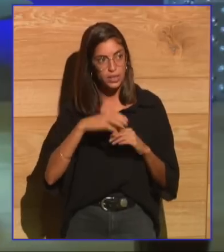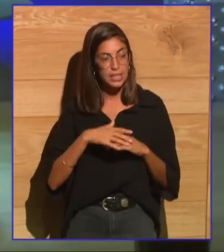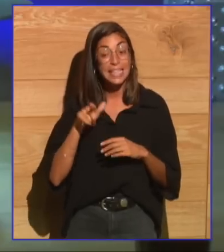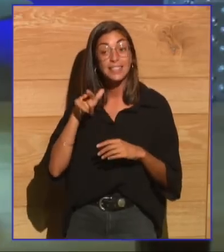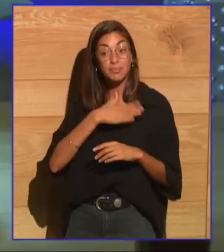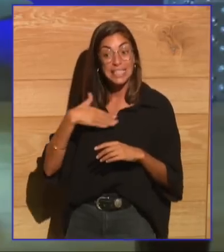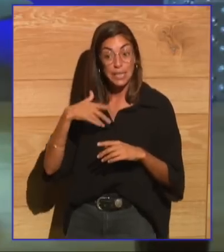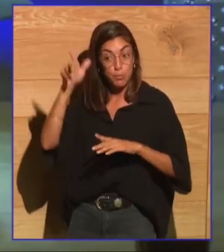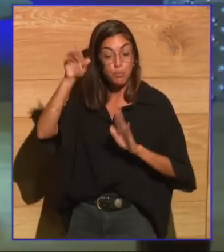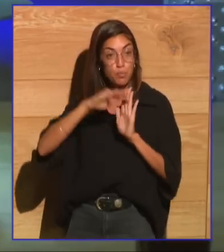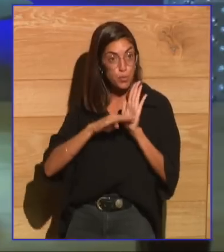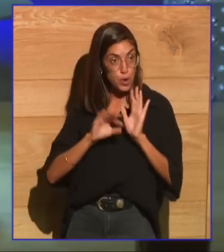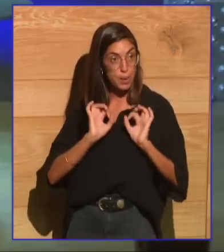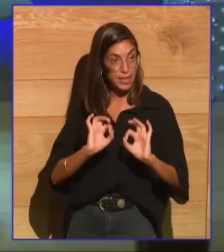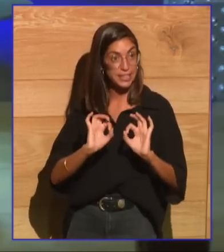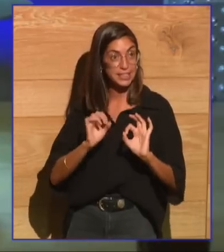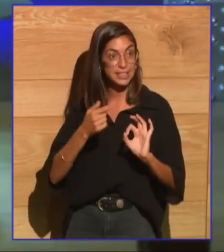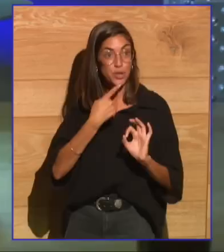javier coyote coco